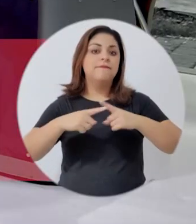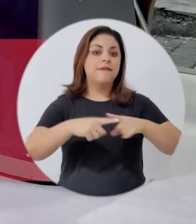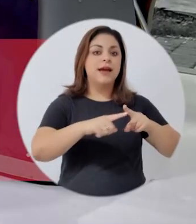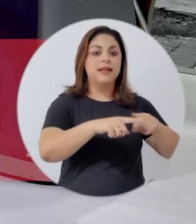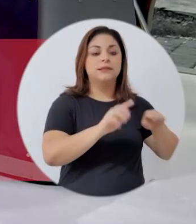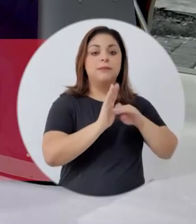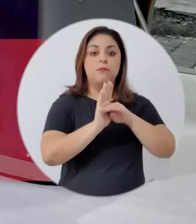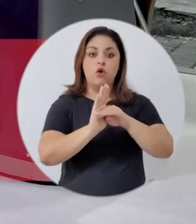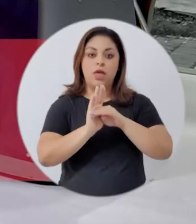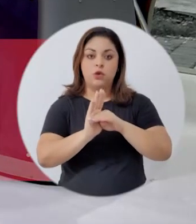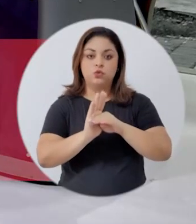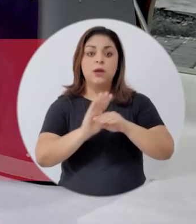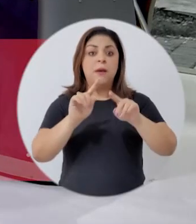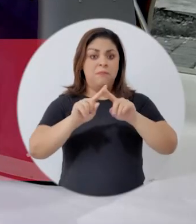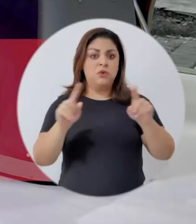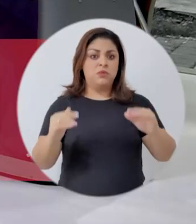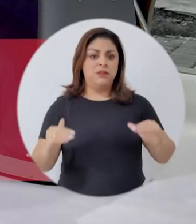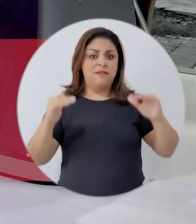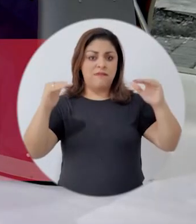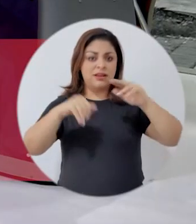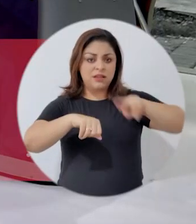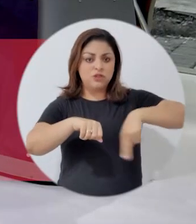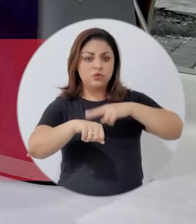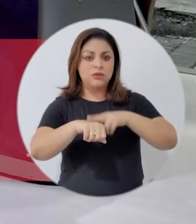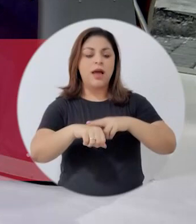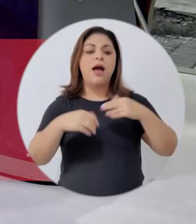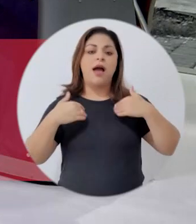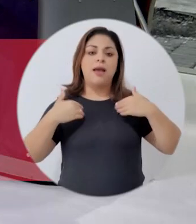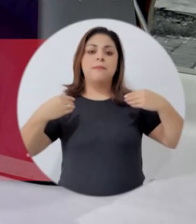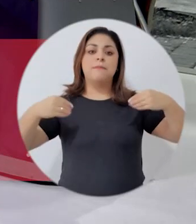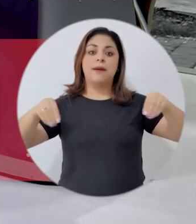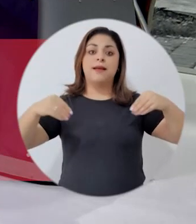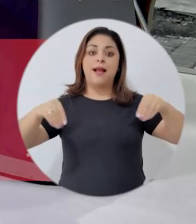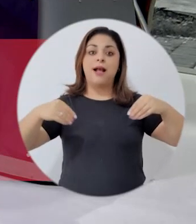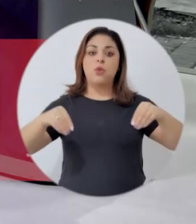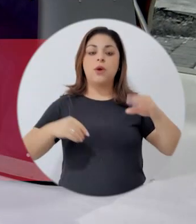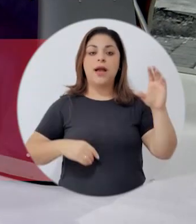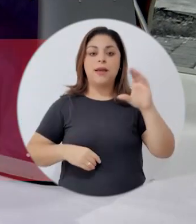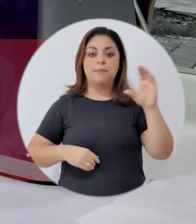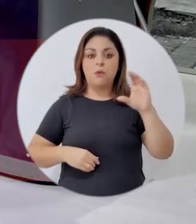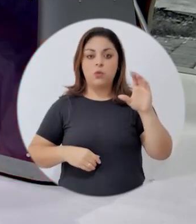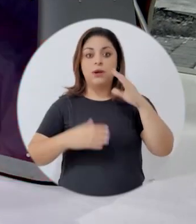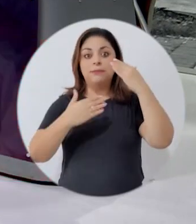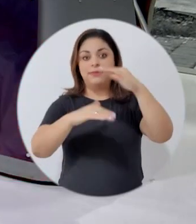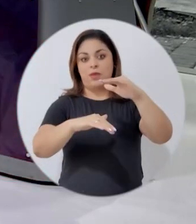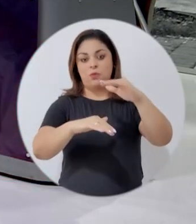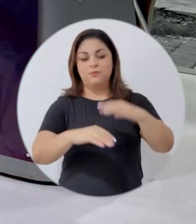diferentes modelos. Sí, a nivel nacional hay un mercado de carbono limitado,